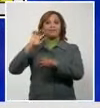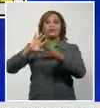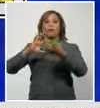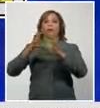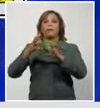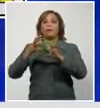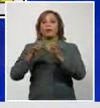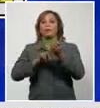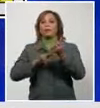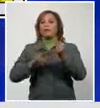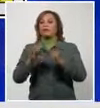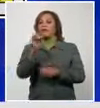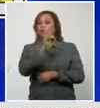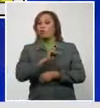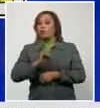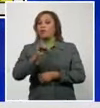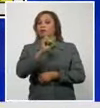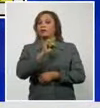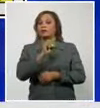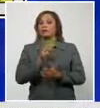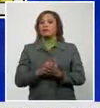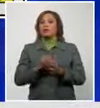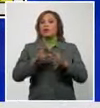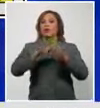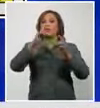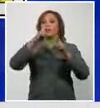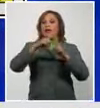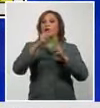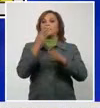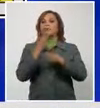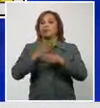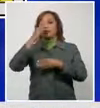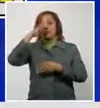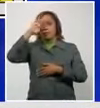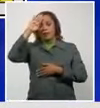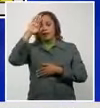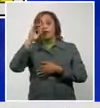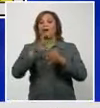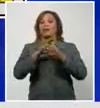territorio oriental, Guantánamo y Santiago. Guantánamo con la mayor